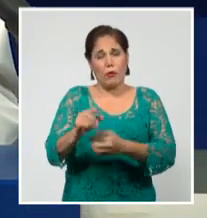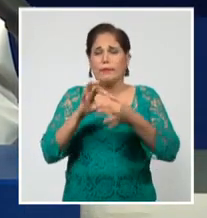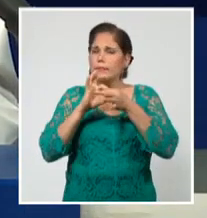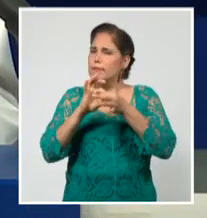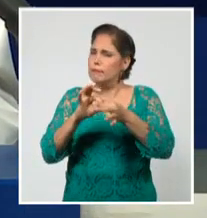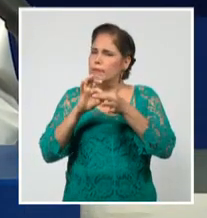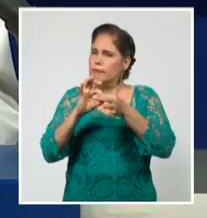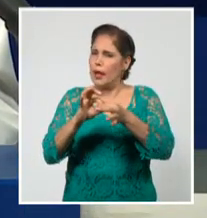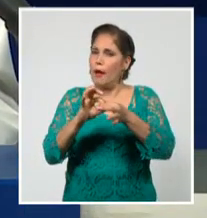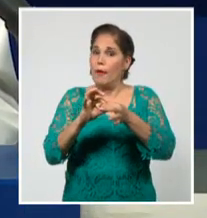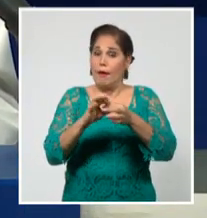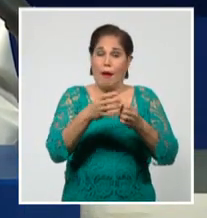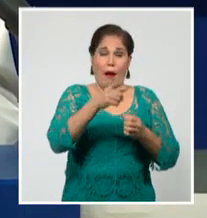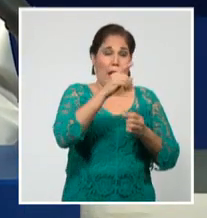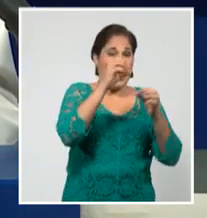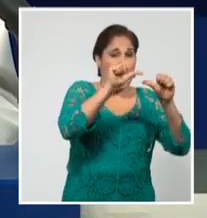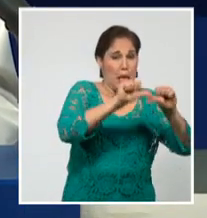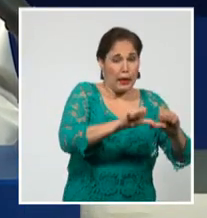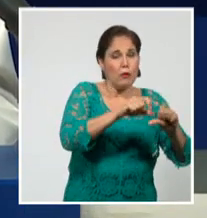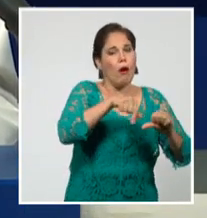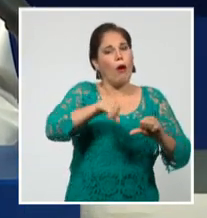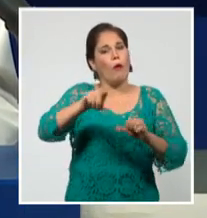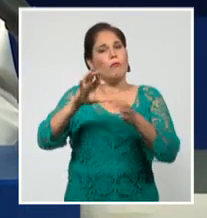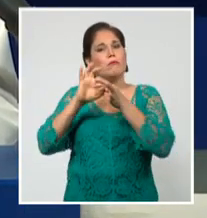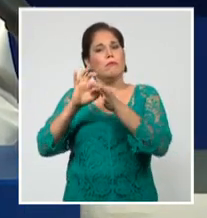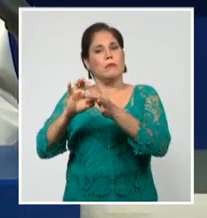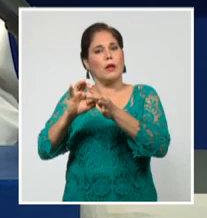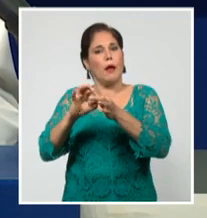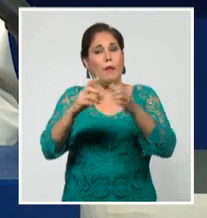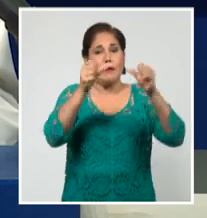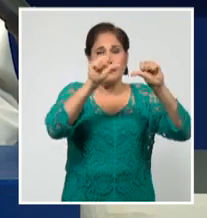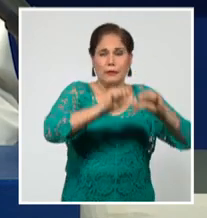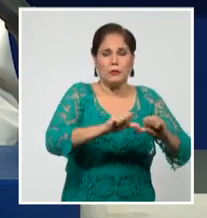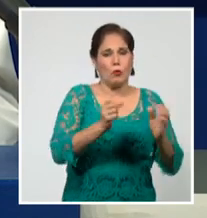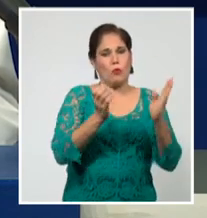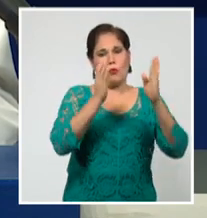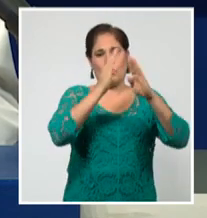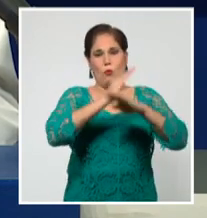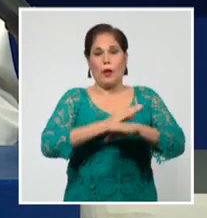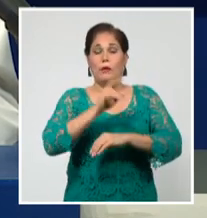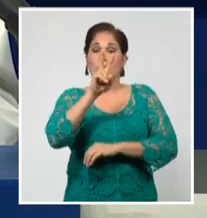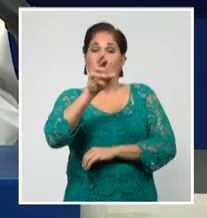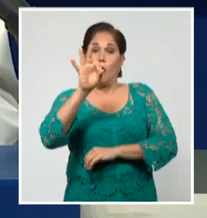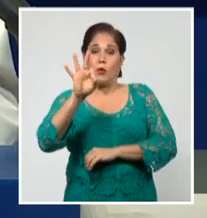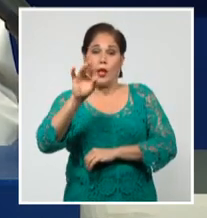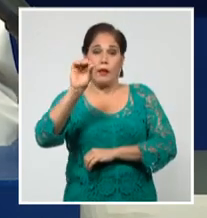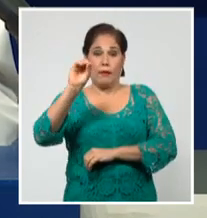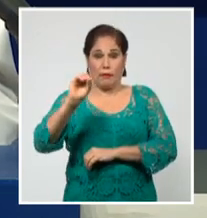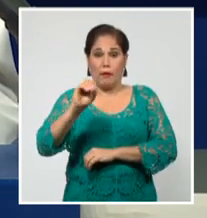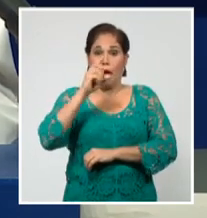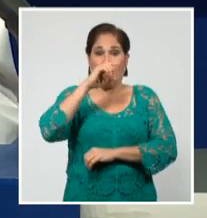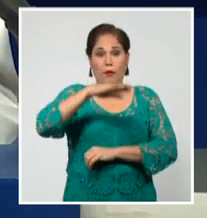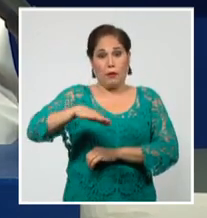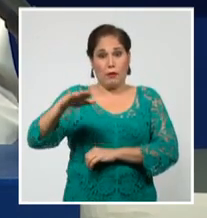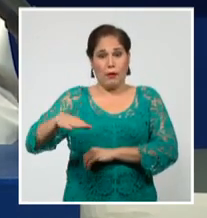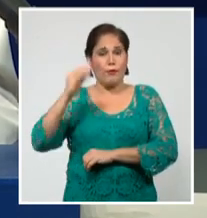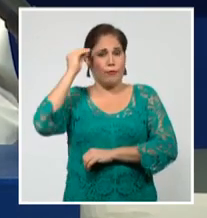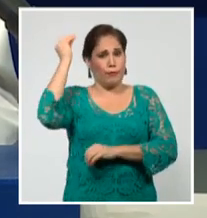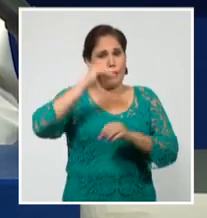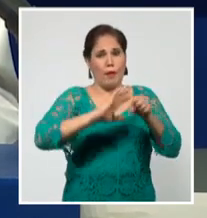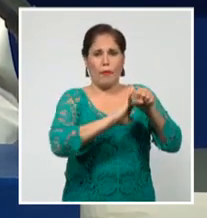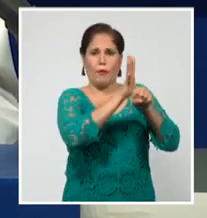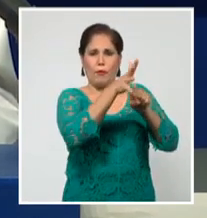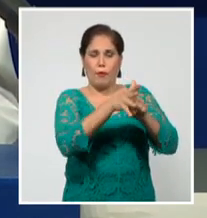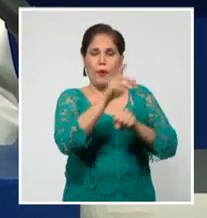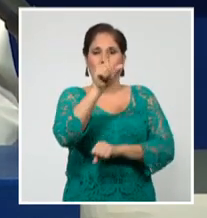paciente en estado grave y ninguno en estado crítico agregó que de los 280 niños diagnosticados en el país